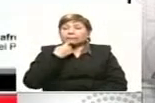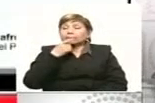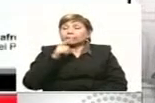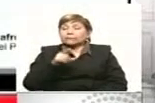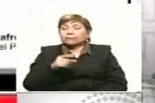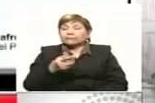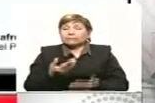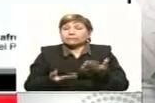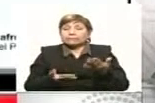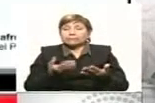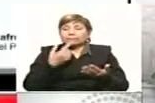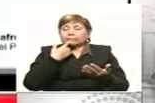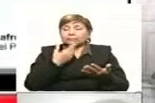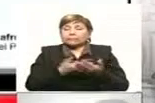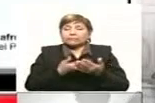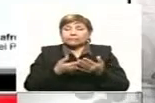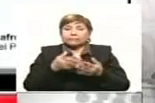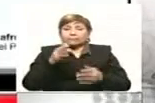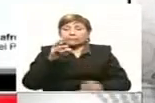Estos